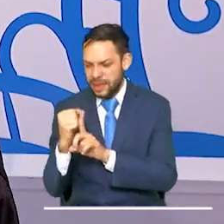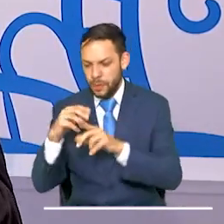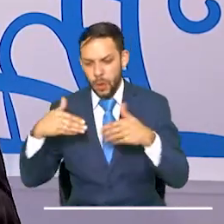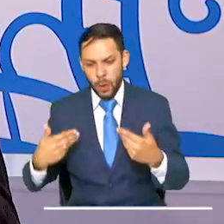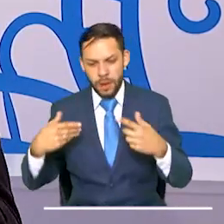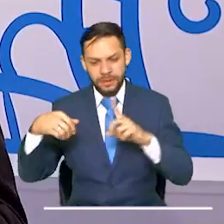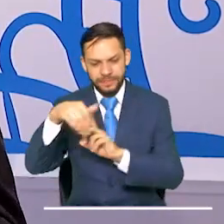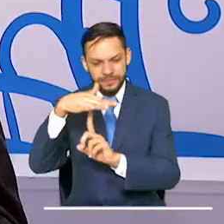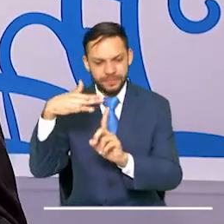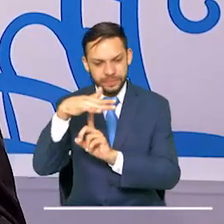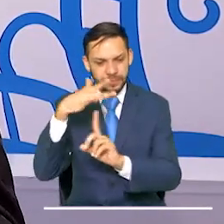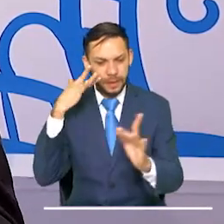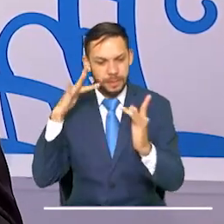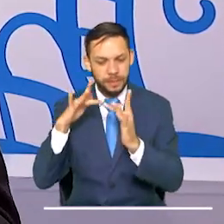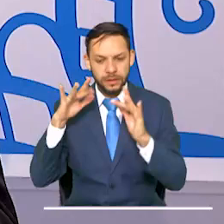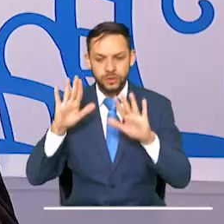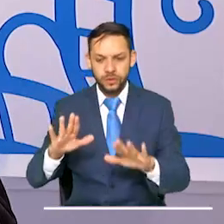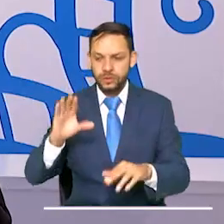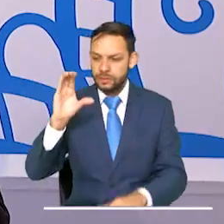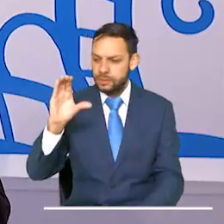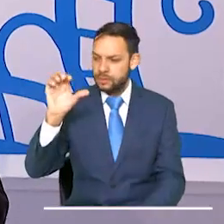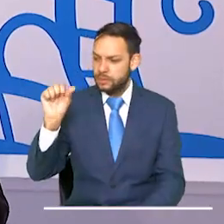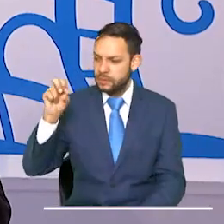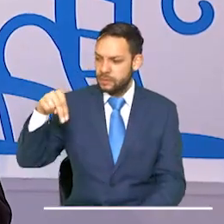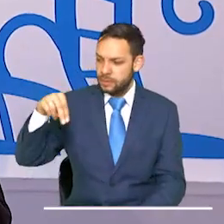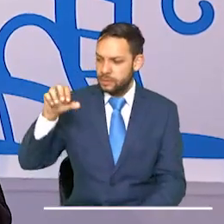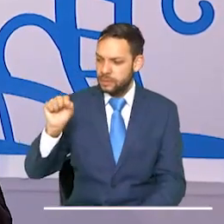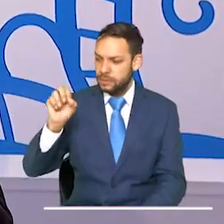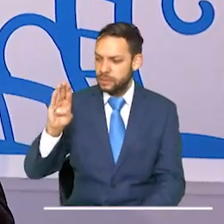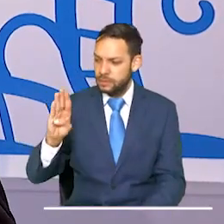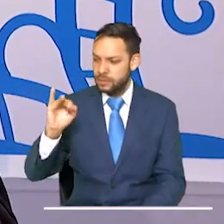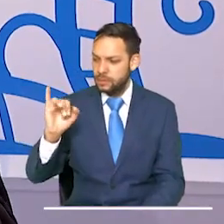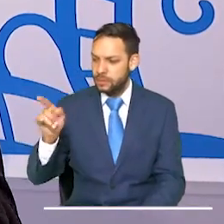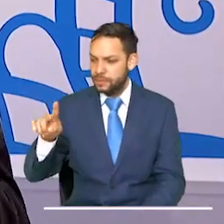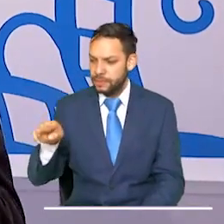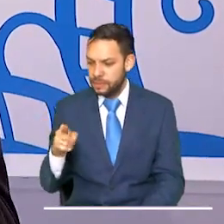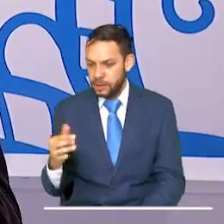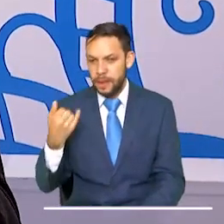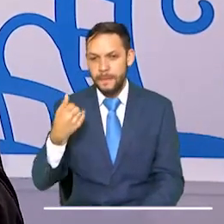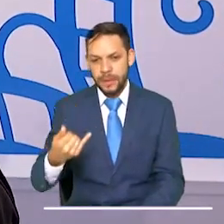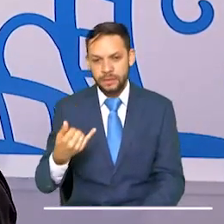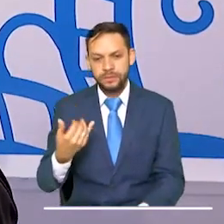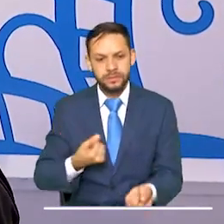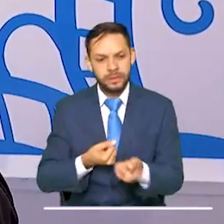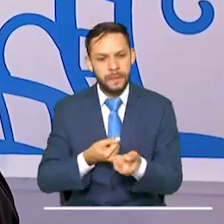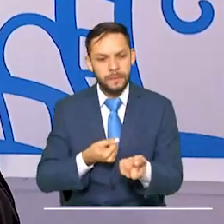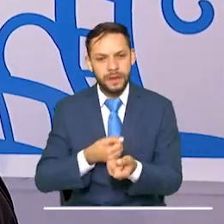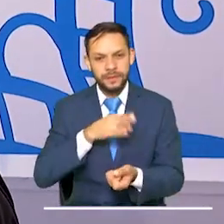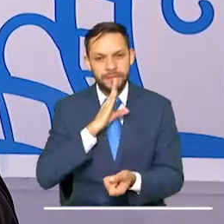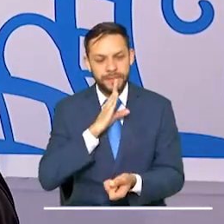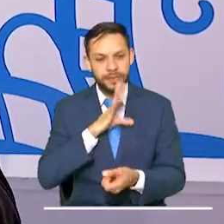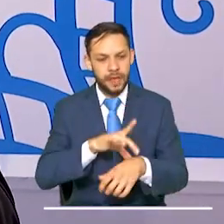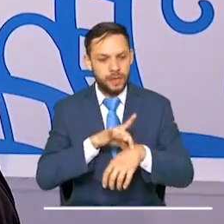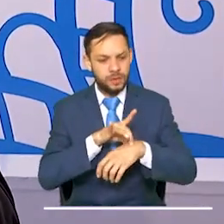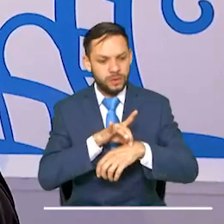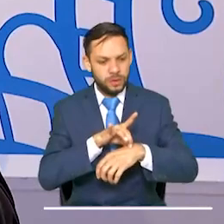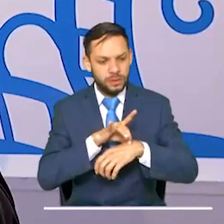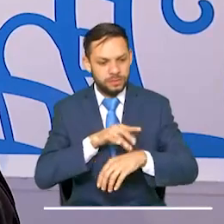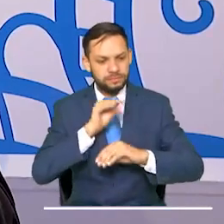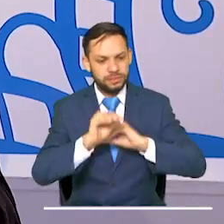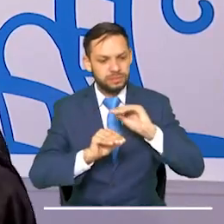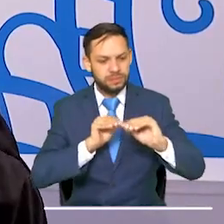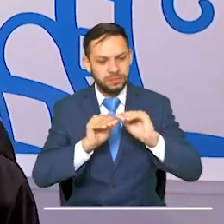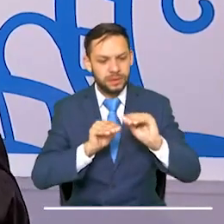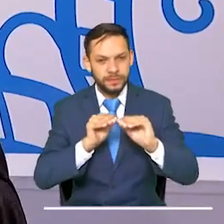misma categoría del cannabis, ¿sí? Porque desafortunadamente, aunque como lo decía el doctor Rojas ahora muy bien,